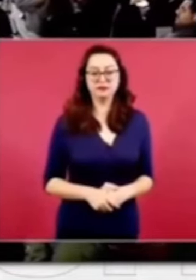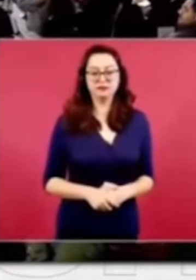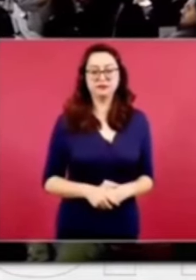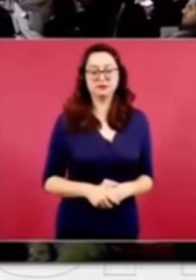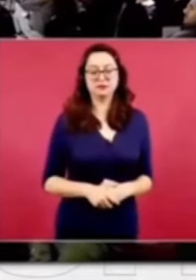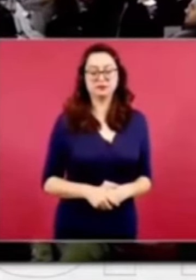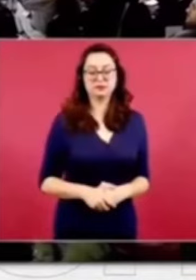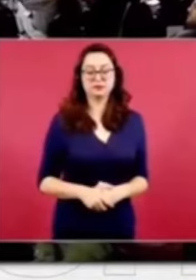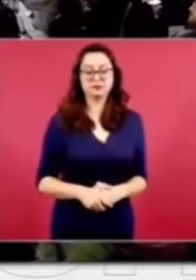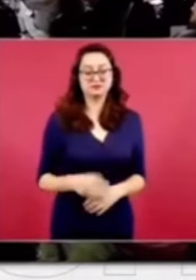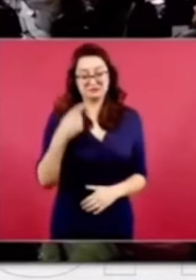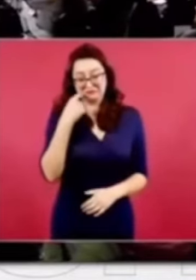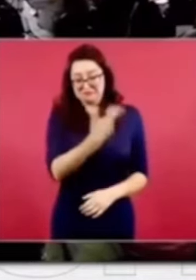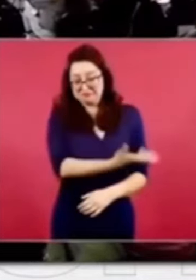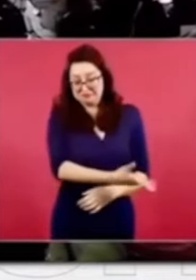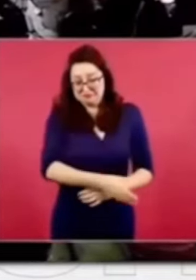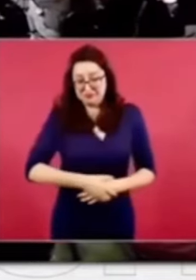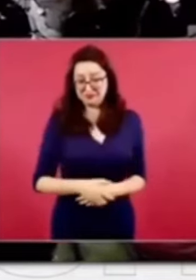miren,